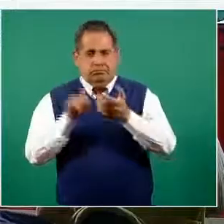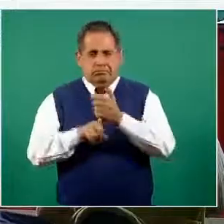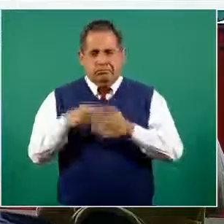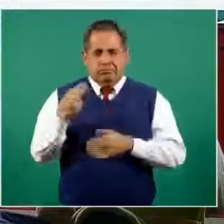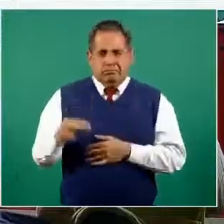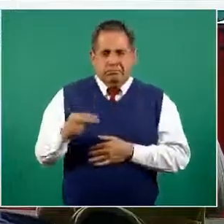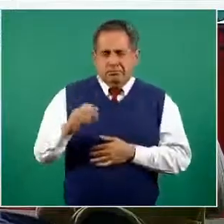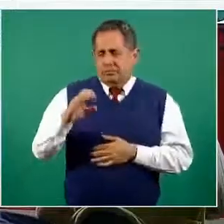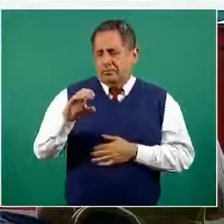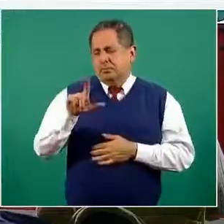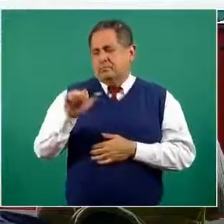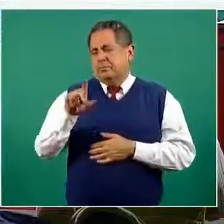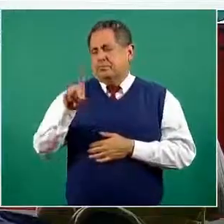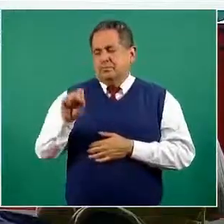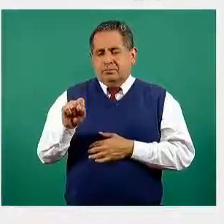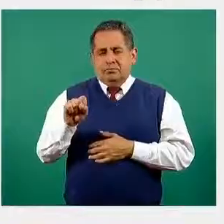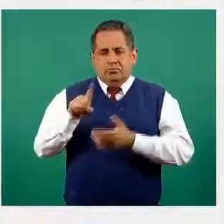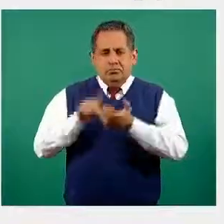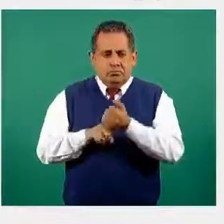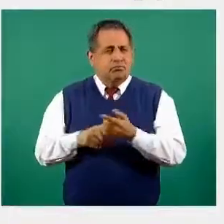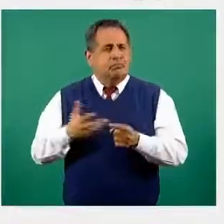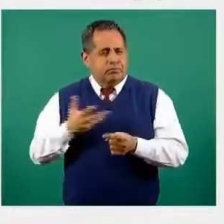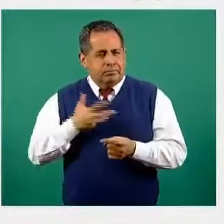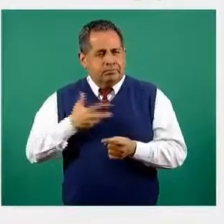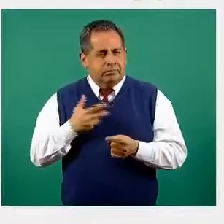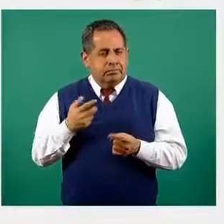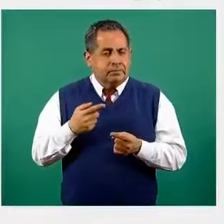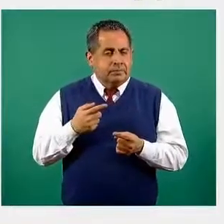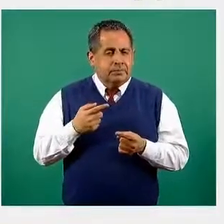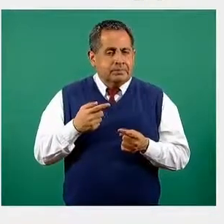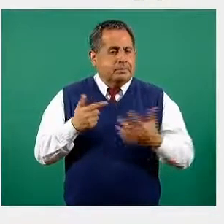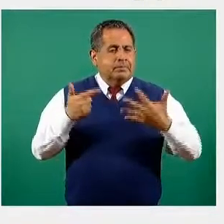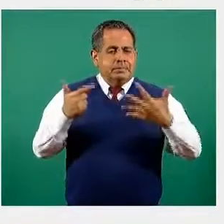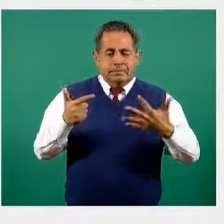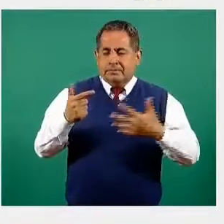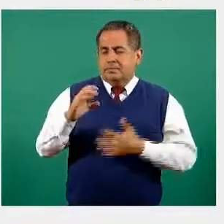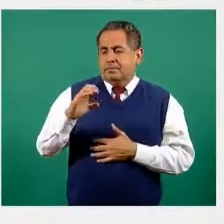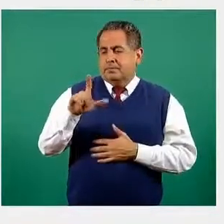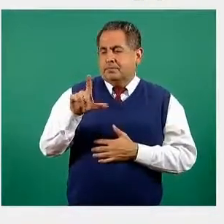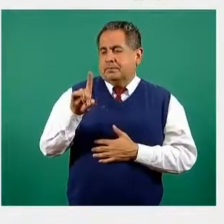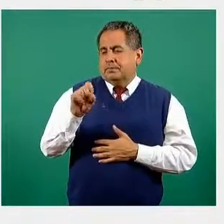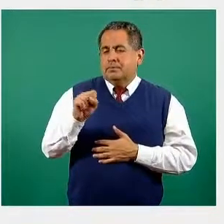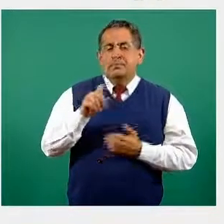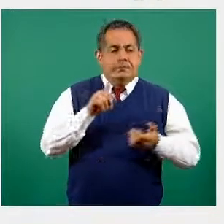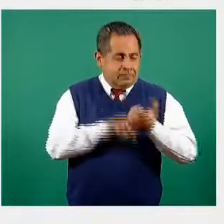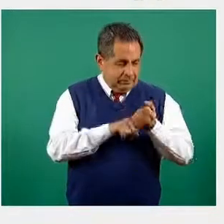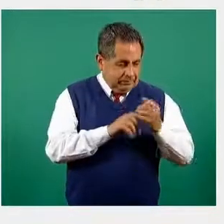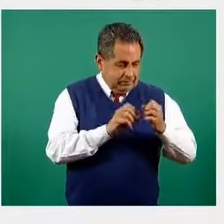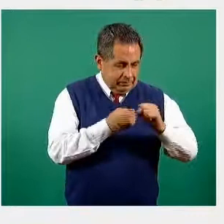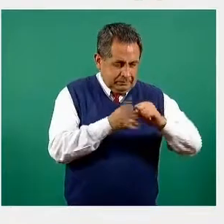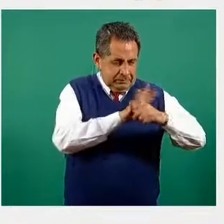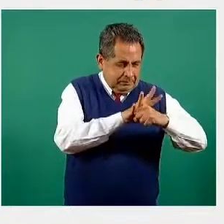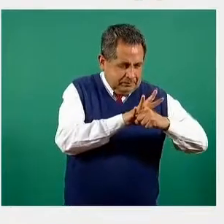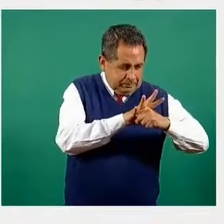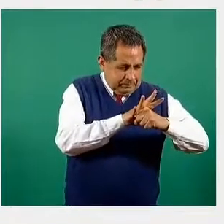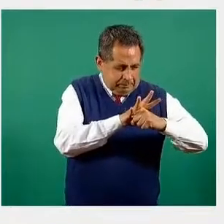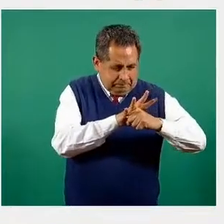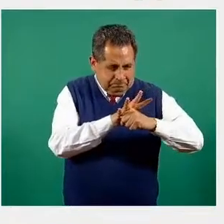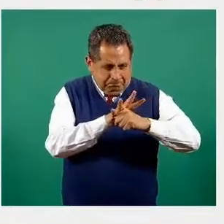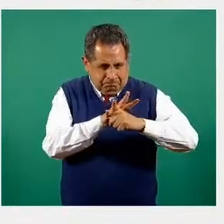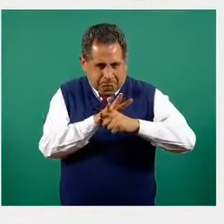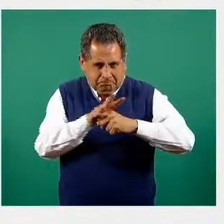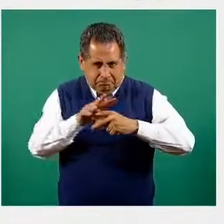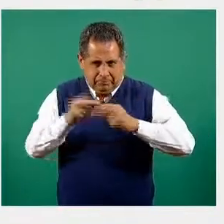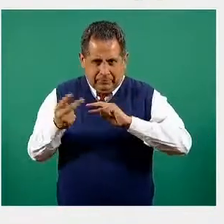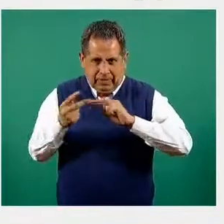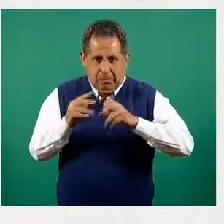clados y se han determinado al menos 7 clados importantes en todo el mundo, que son estos que están